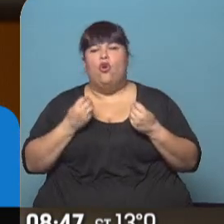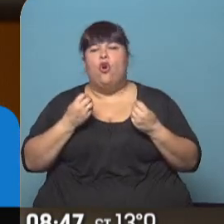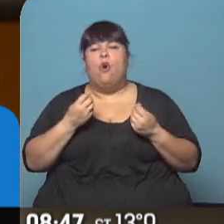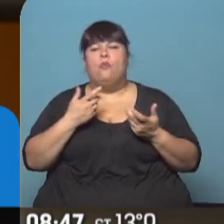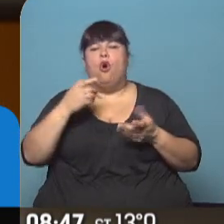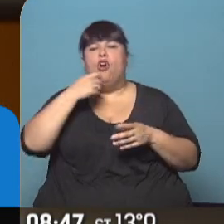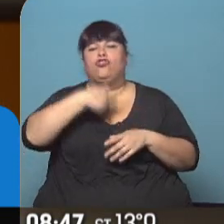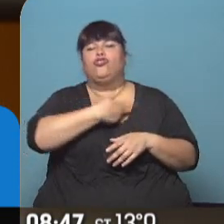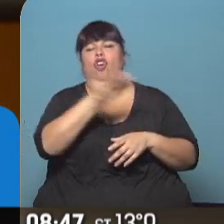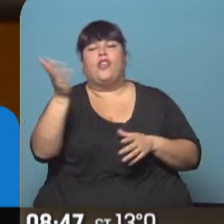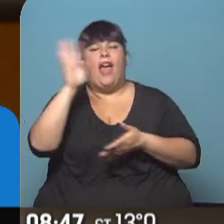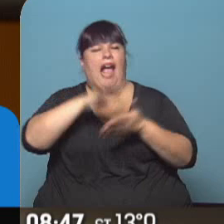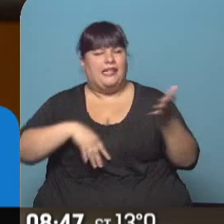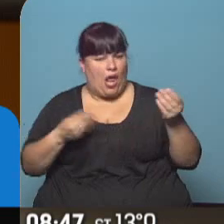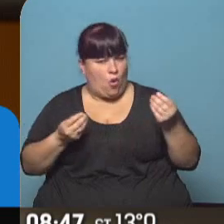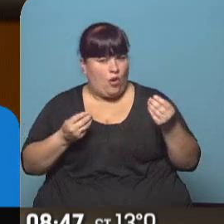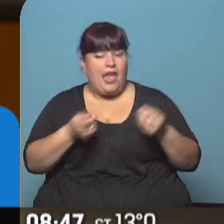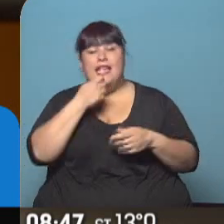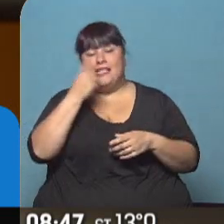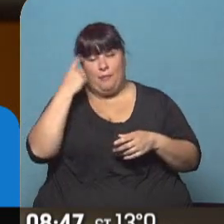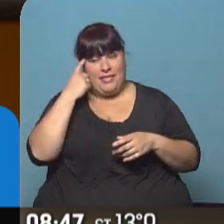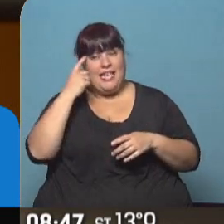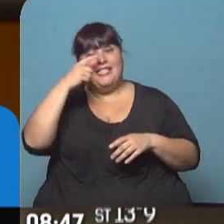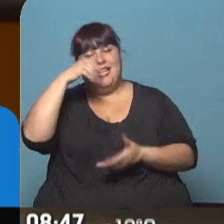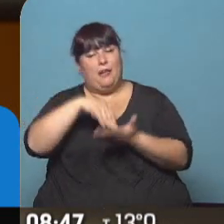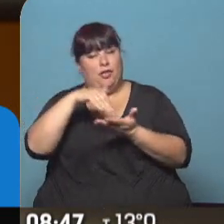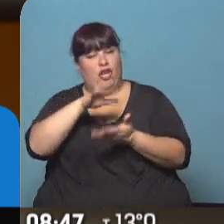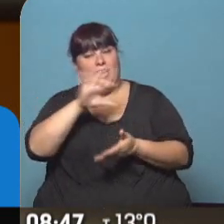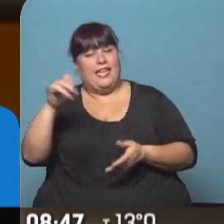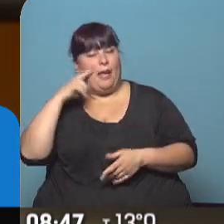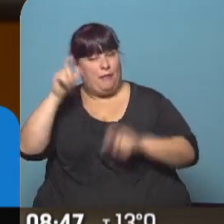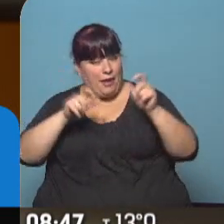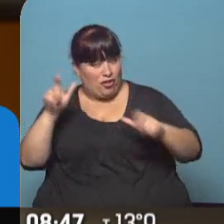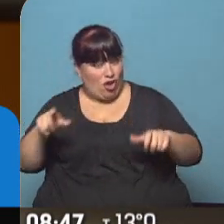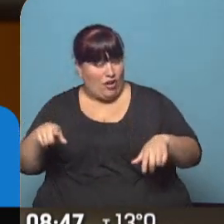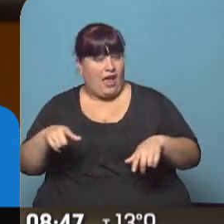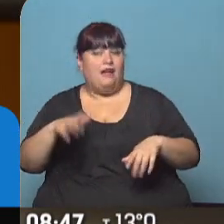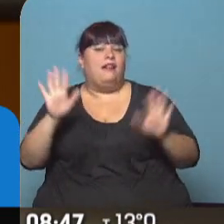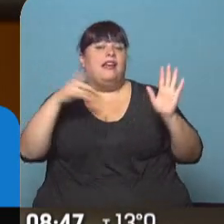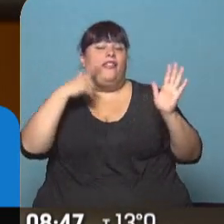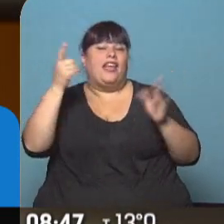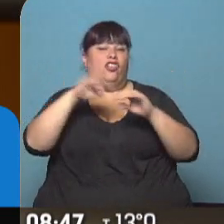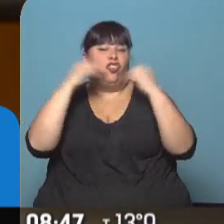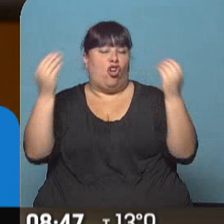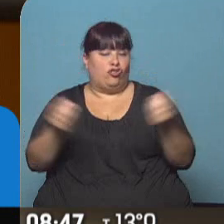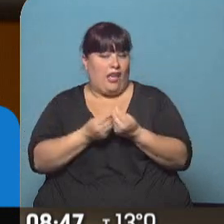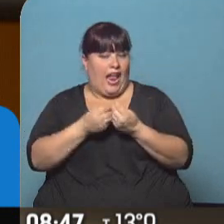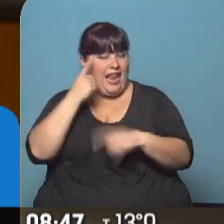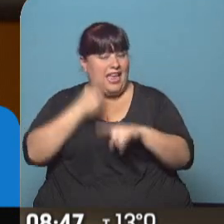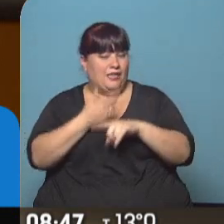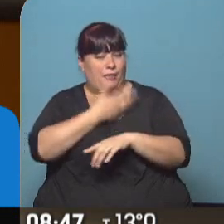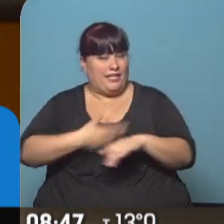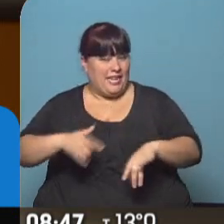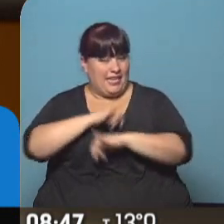cuantificas dentro de la sociedad catalana? Pues si tenemos en cuenta que hay 7,5 millones y que, según las cifras que da el